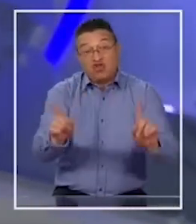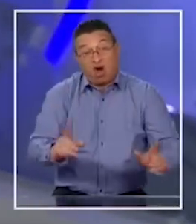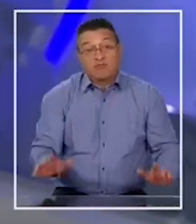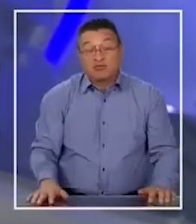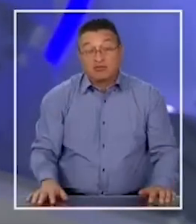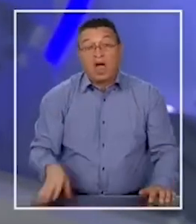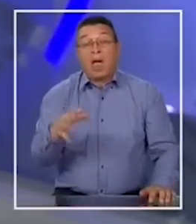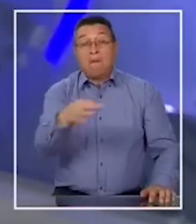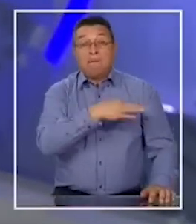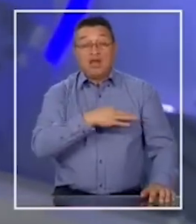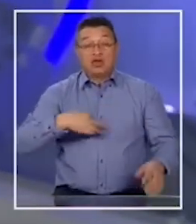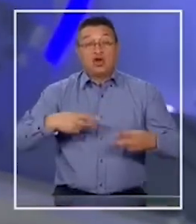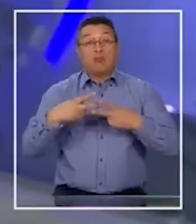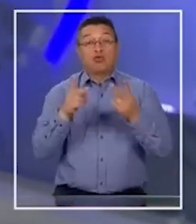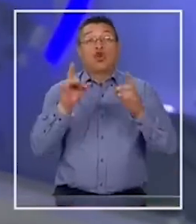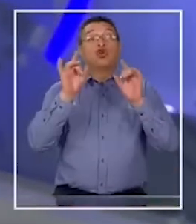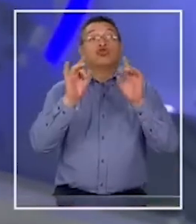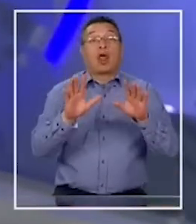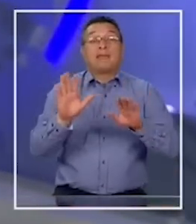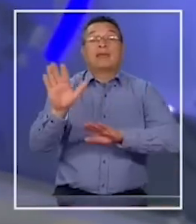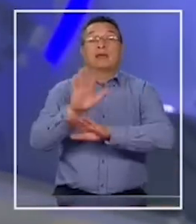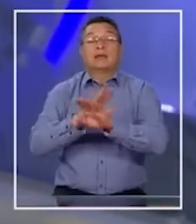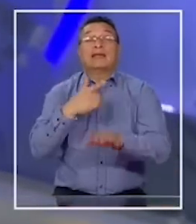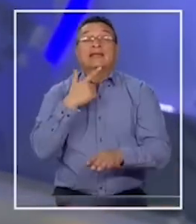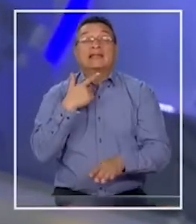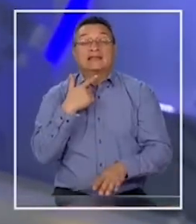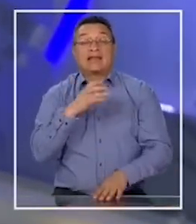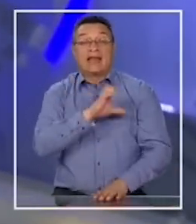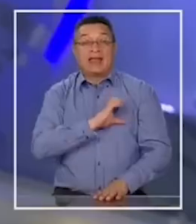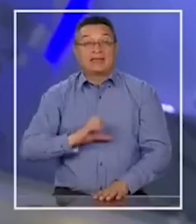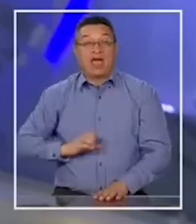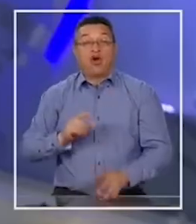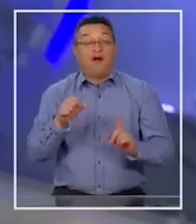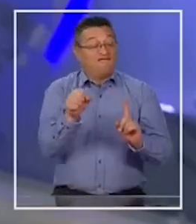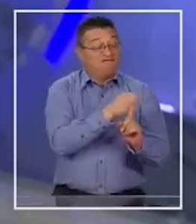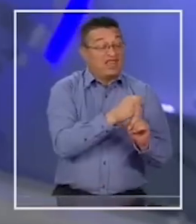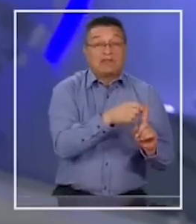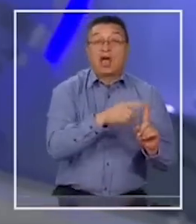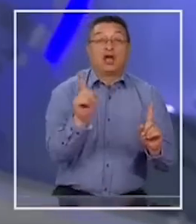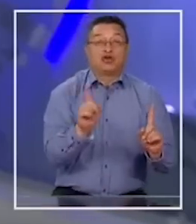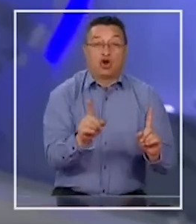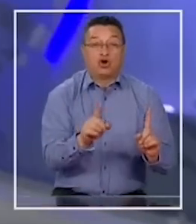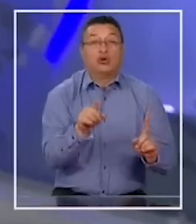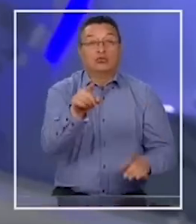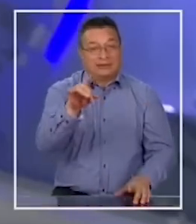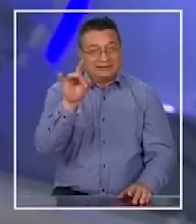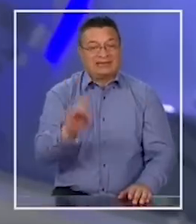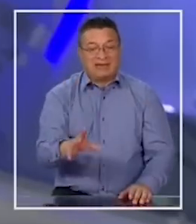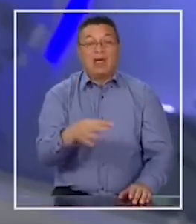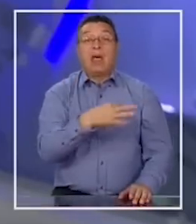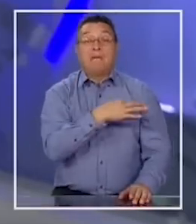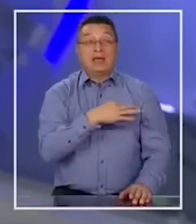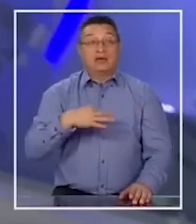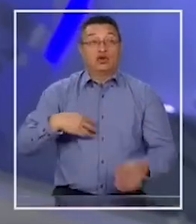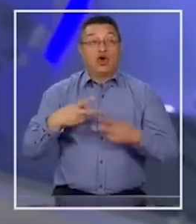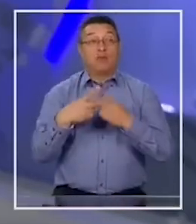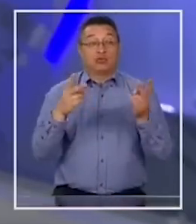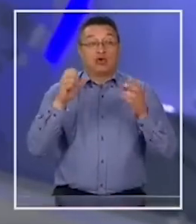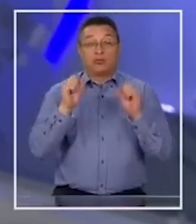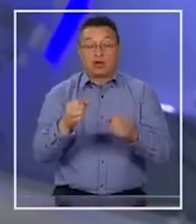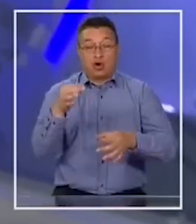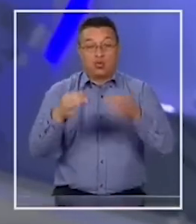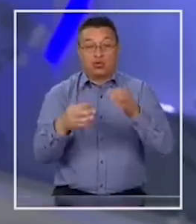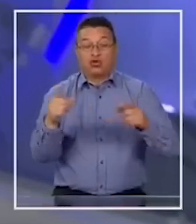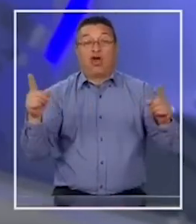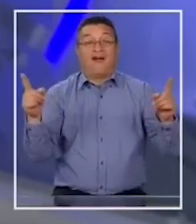el Ministerio Público defiende los intereses del Estado no el de las víctimas de hecho tú lo sabes el Ministerio Público puede llegar a juicios